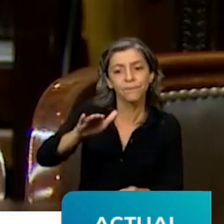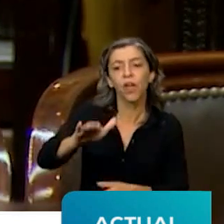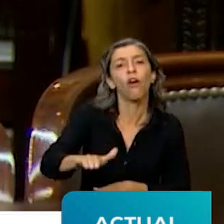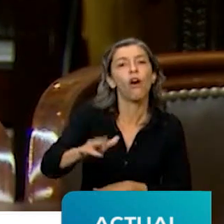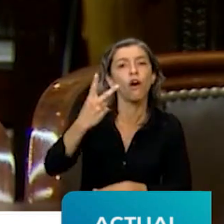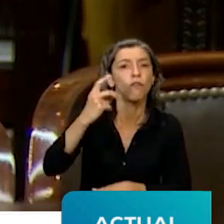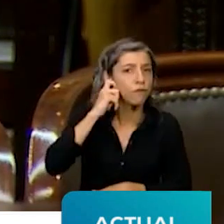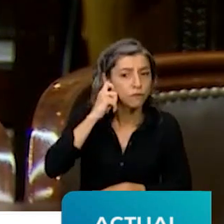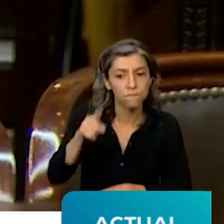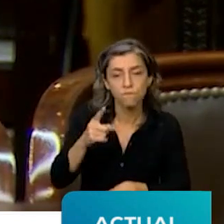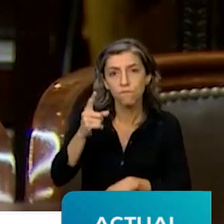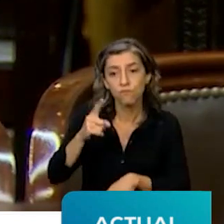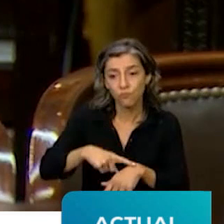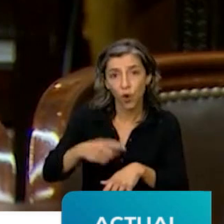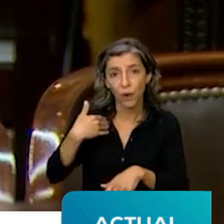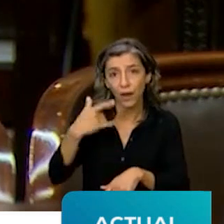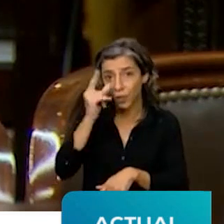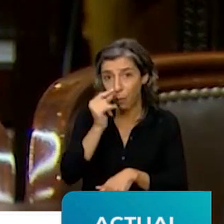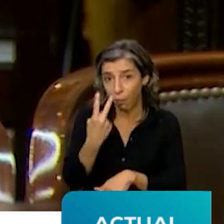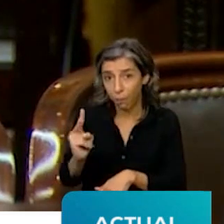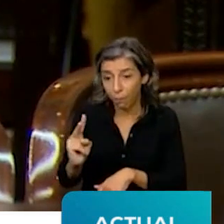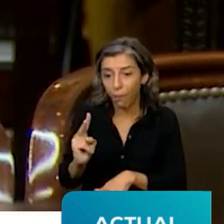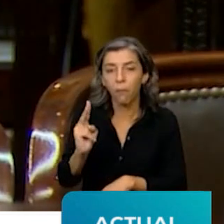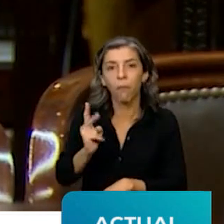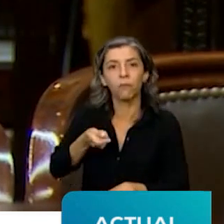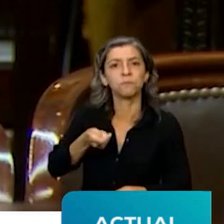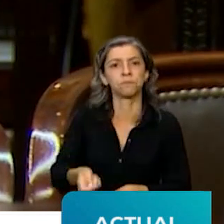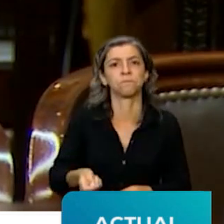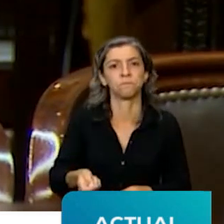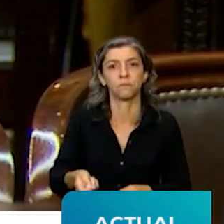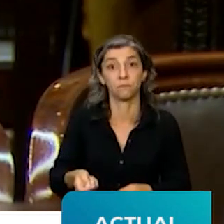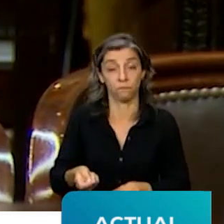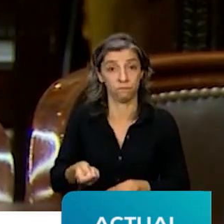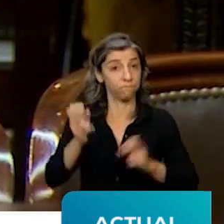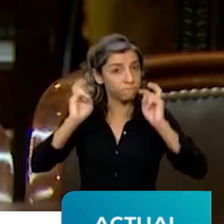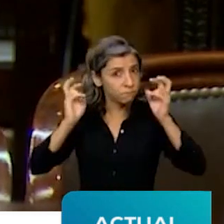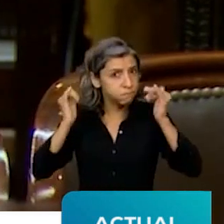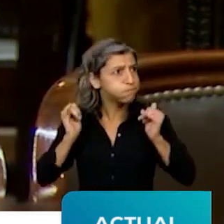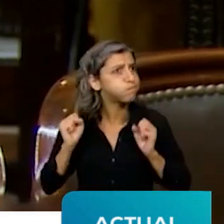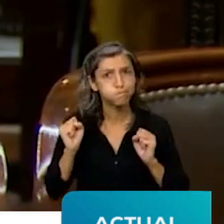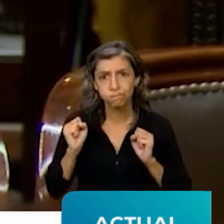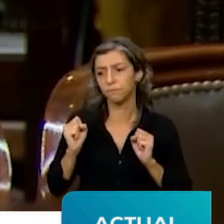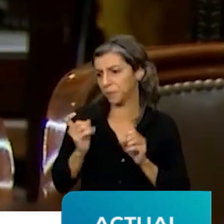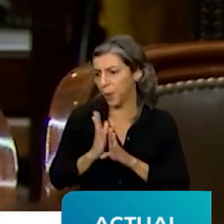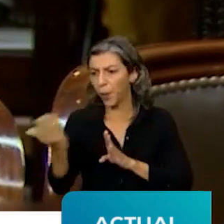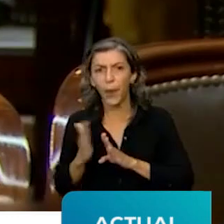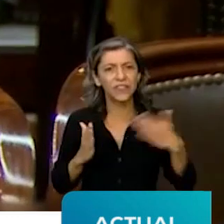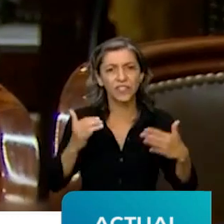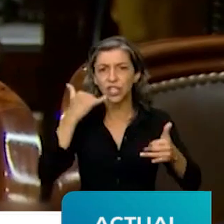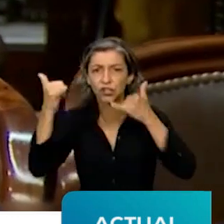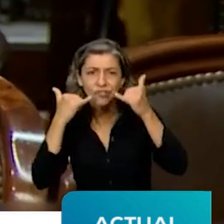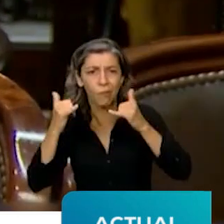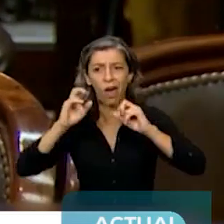lo mató. Hubo varias alertas, hubo llamados de los vecinos, incluso